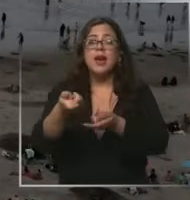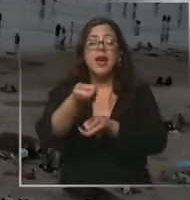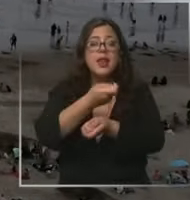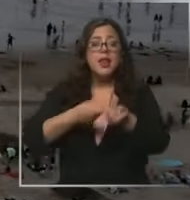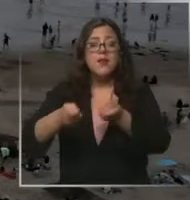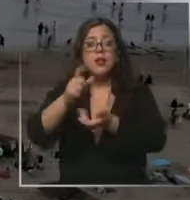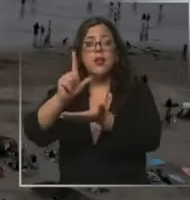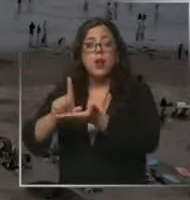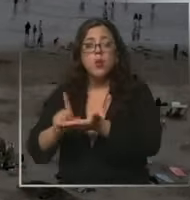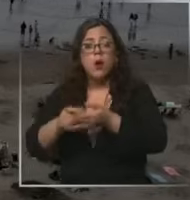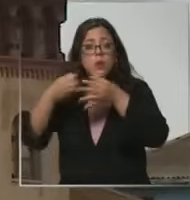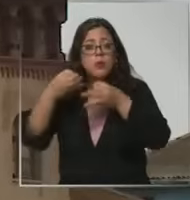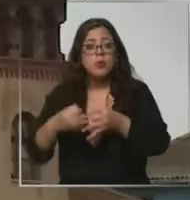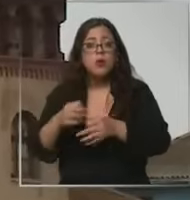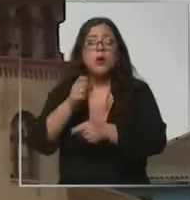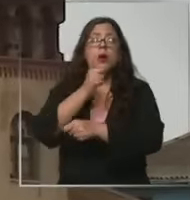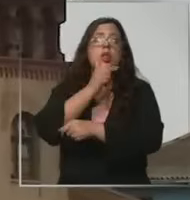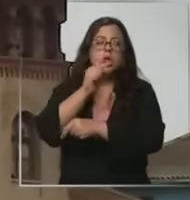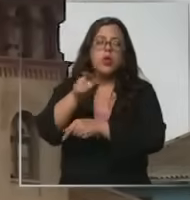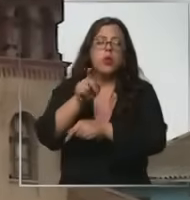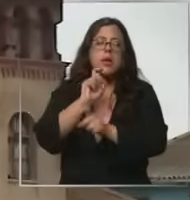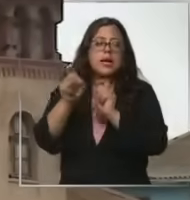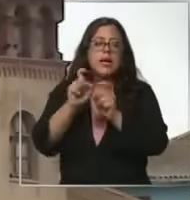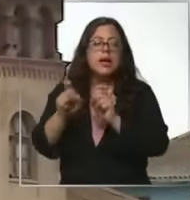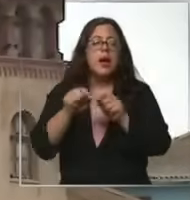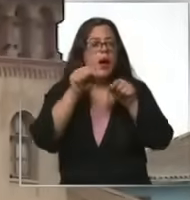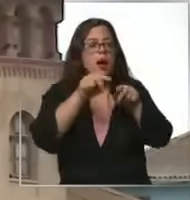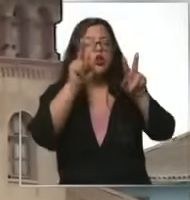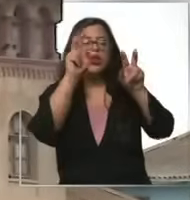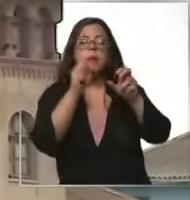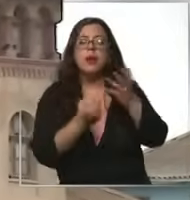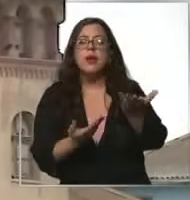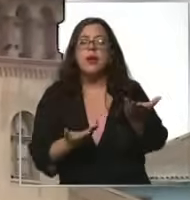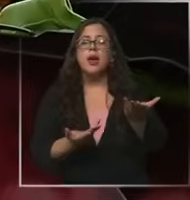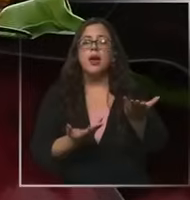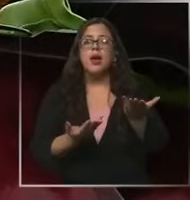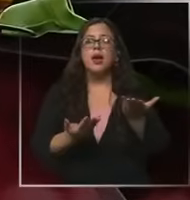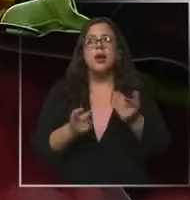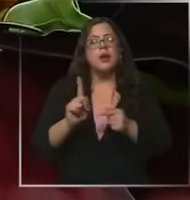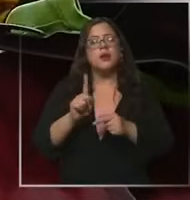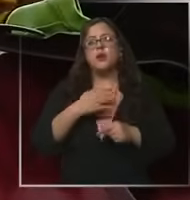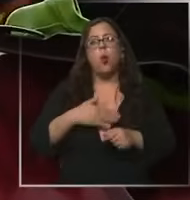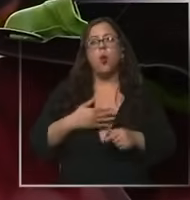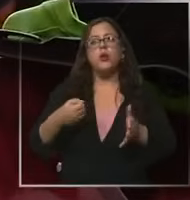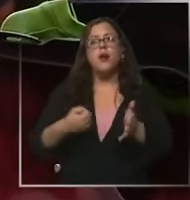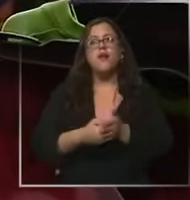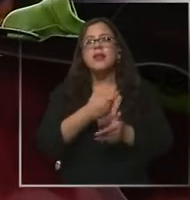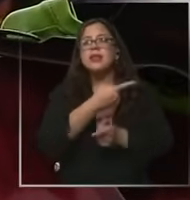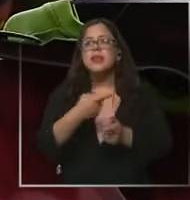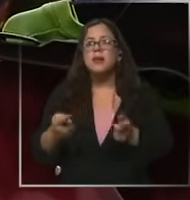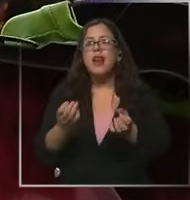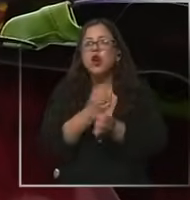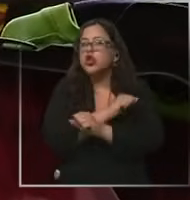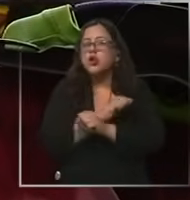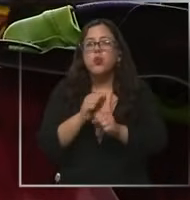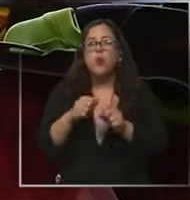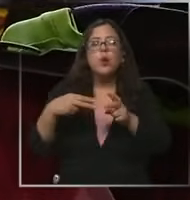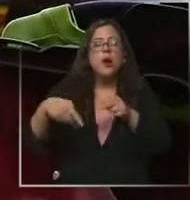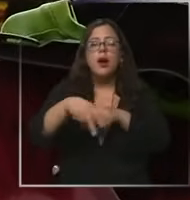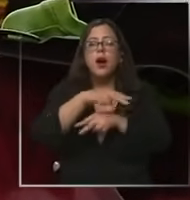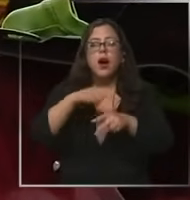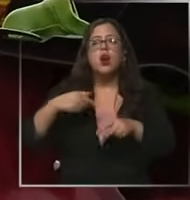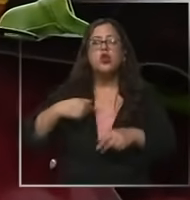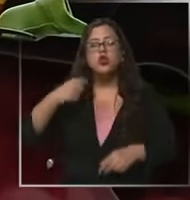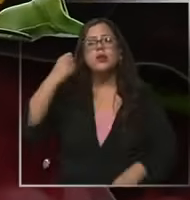establecido hace años, lo cuestionan. Es una variedad que deja harto que desear. Los fines de semana son intransitables, ¿ya? Y